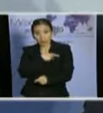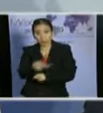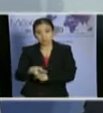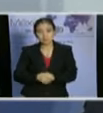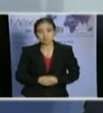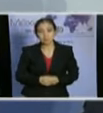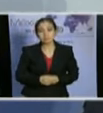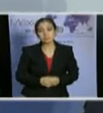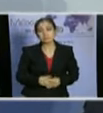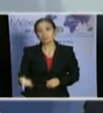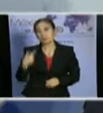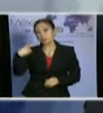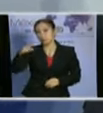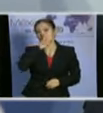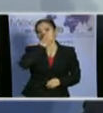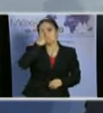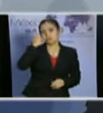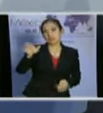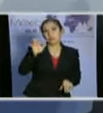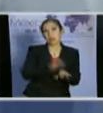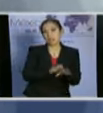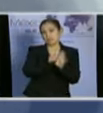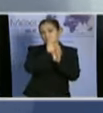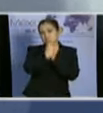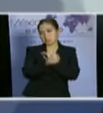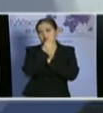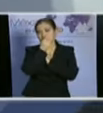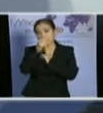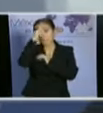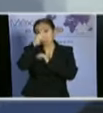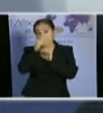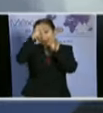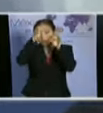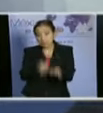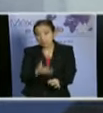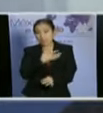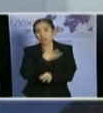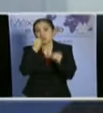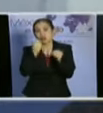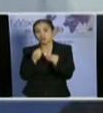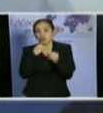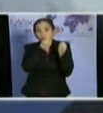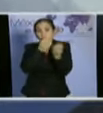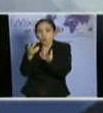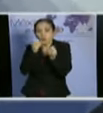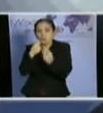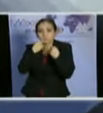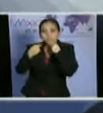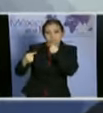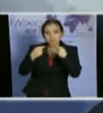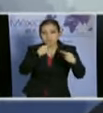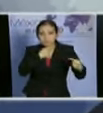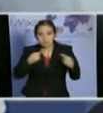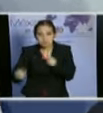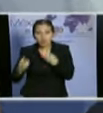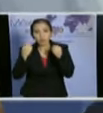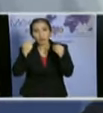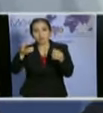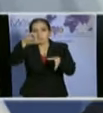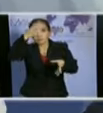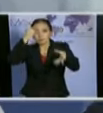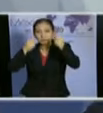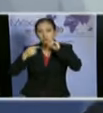Entonces, a su respuesta, y hay más ejemplos, yo diría, México realmente tiene mucho que aportar en el debate, mucho que